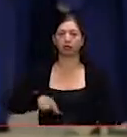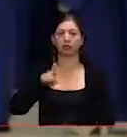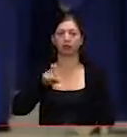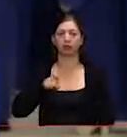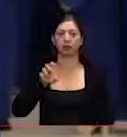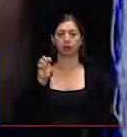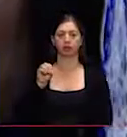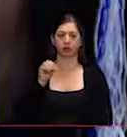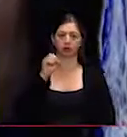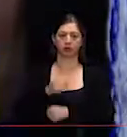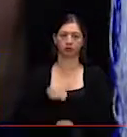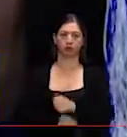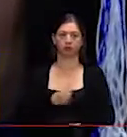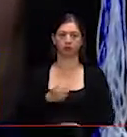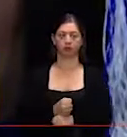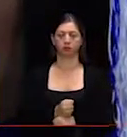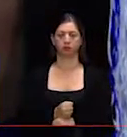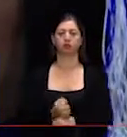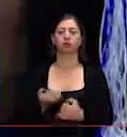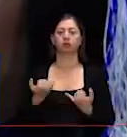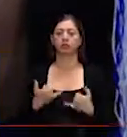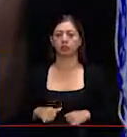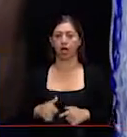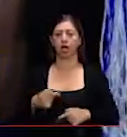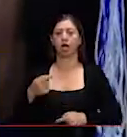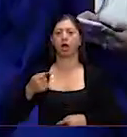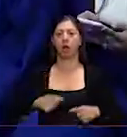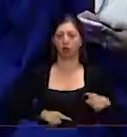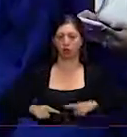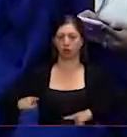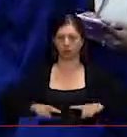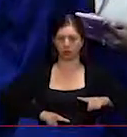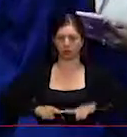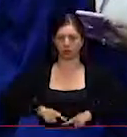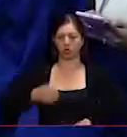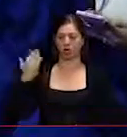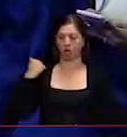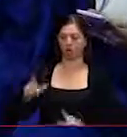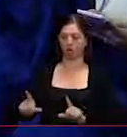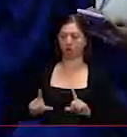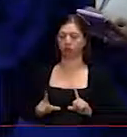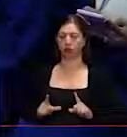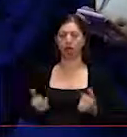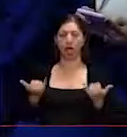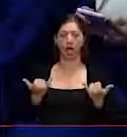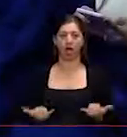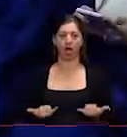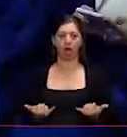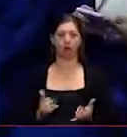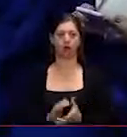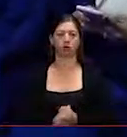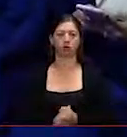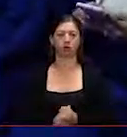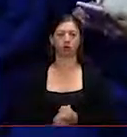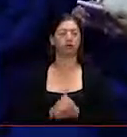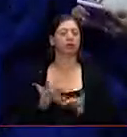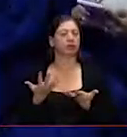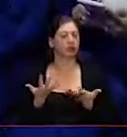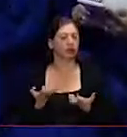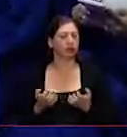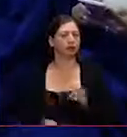60 años. Yo ya soy administradora de empresas, ahora me dio por